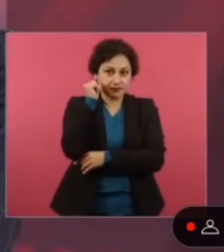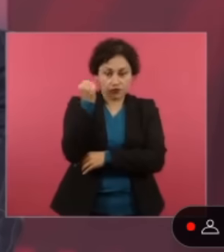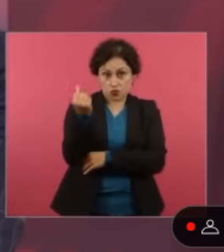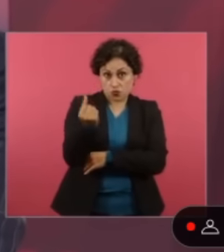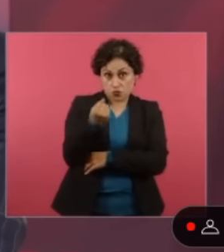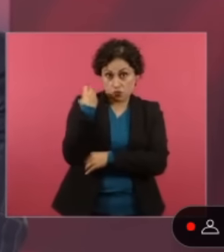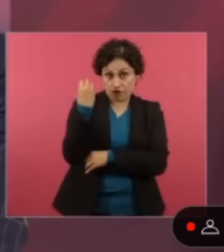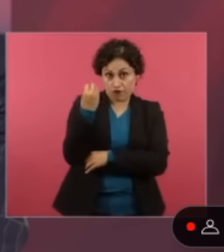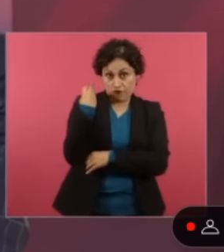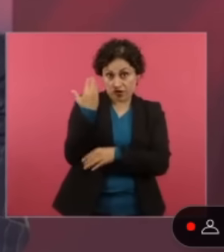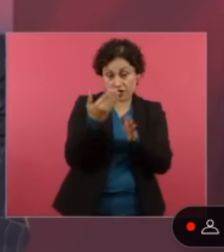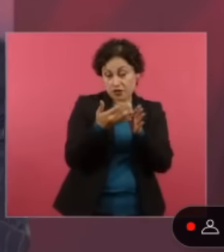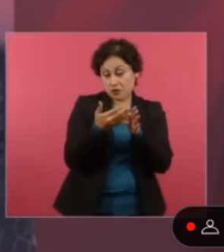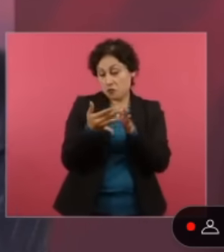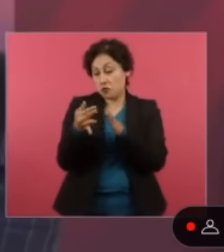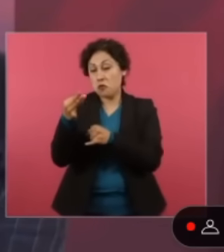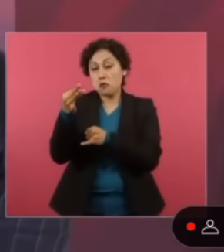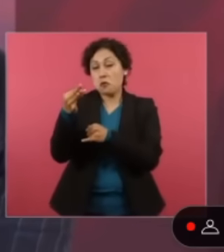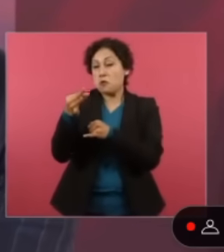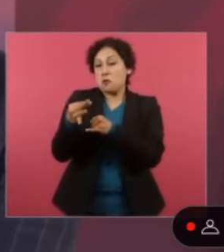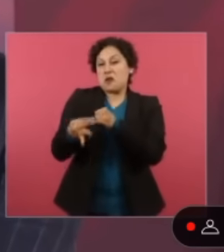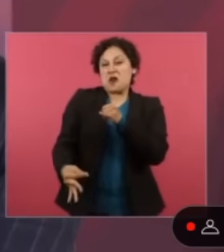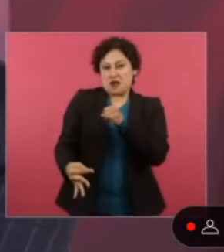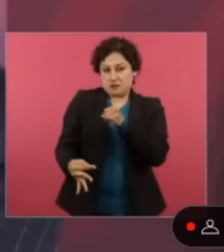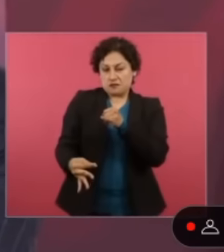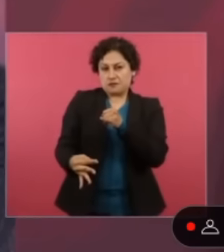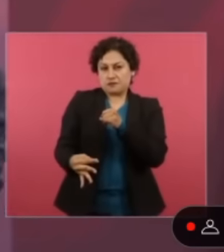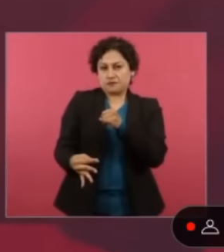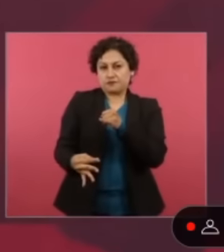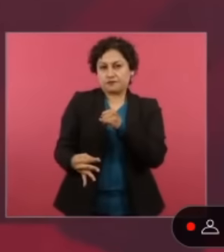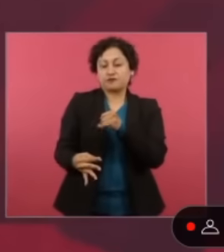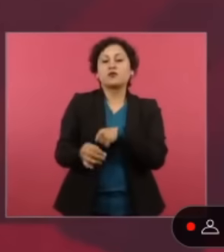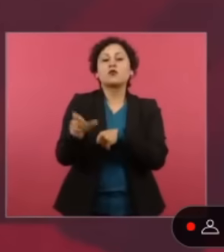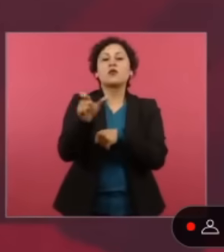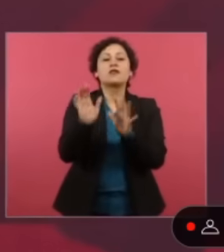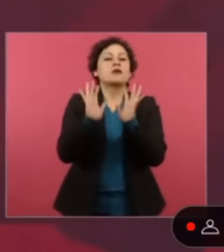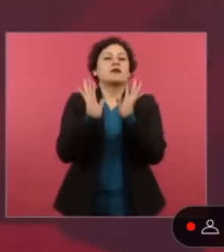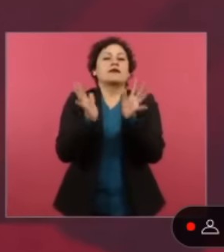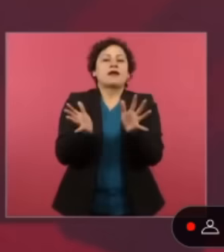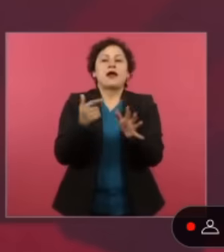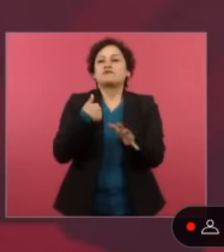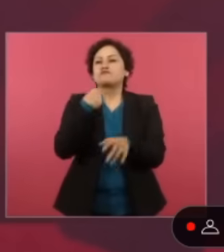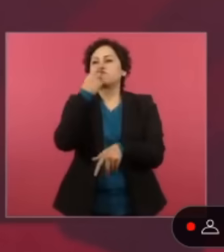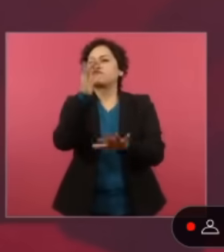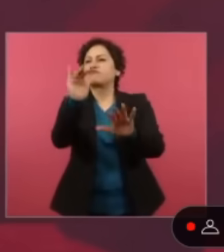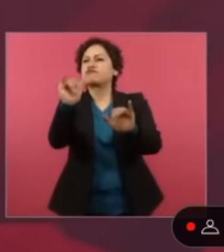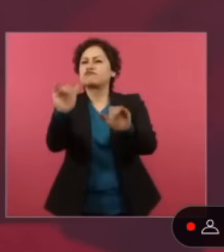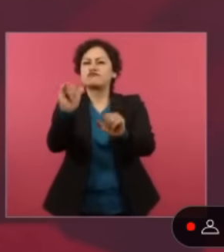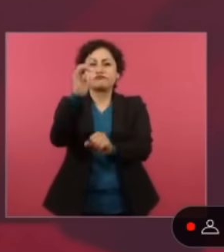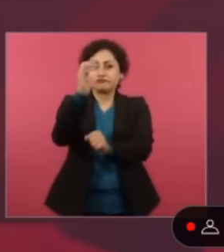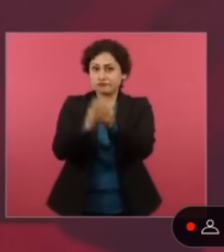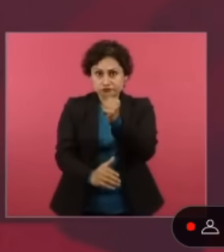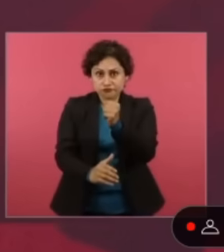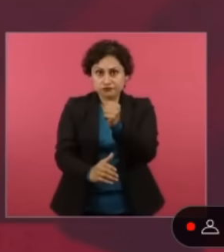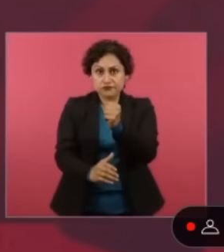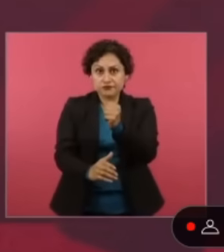ayer en las redes sociales hicieron tendencia un hashtag donde decían que el presidente es insensible y que se